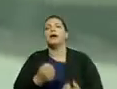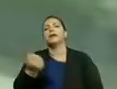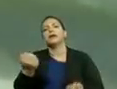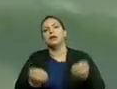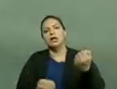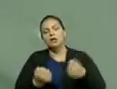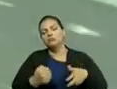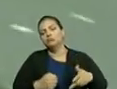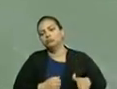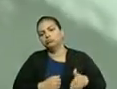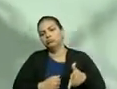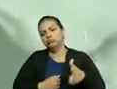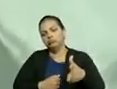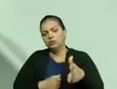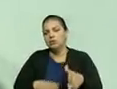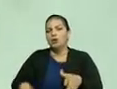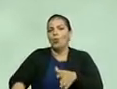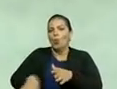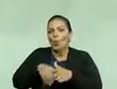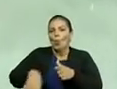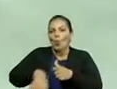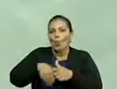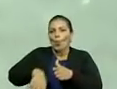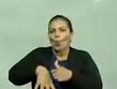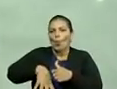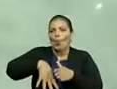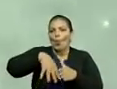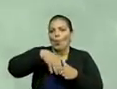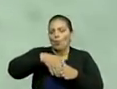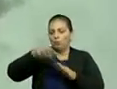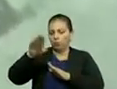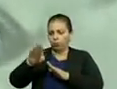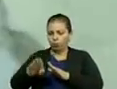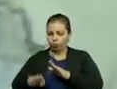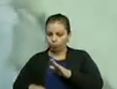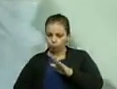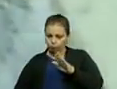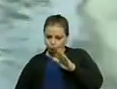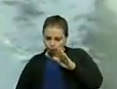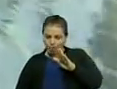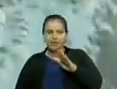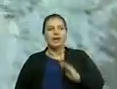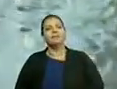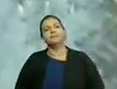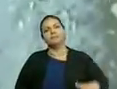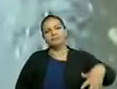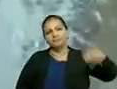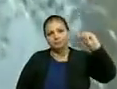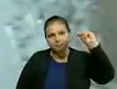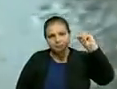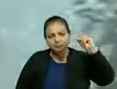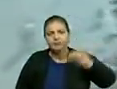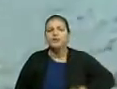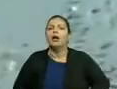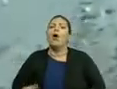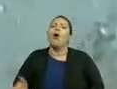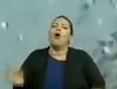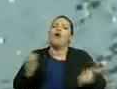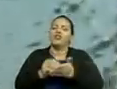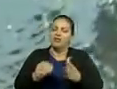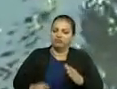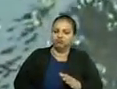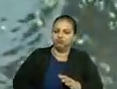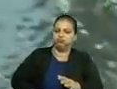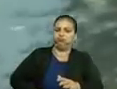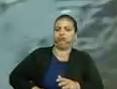se daña el trabajo y volvemos a inundarnos de heces fecales. Y la contaminación es muy grave aquí en